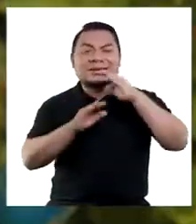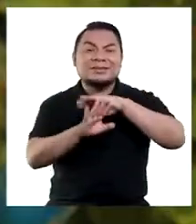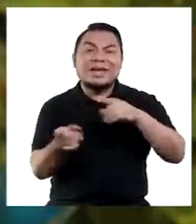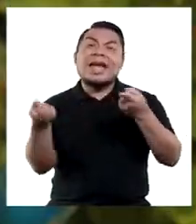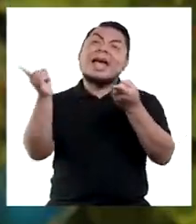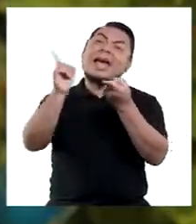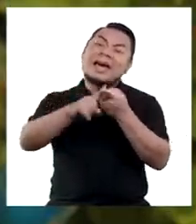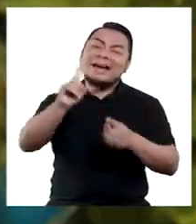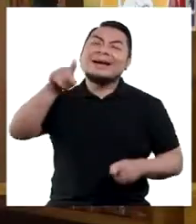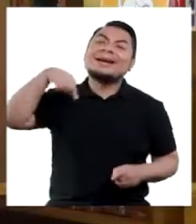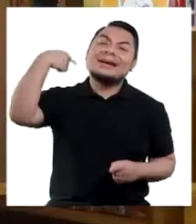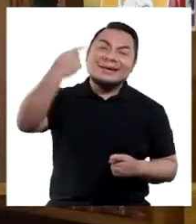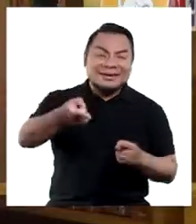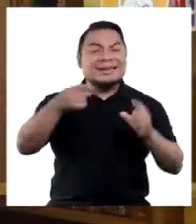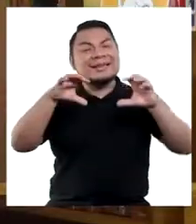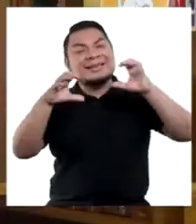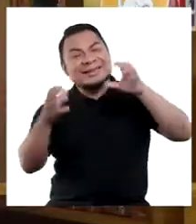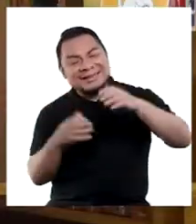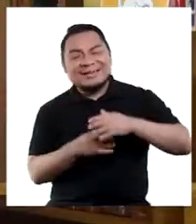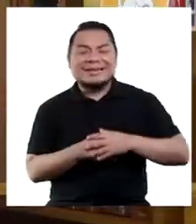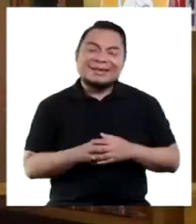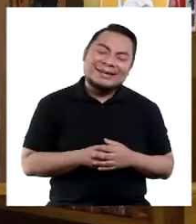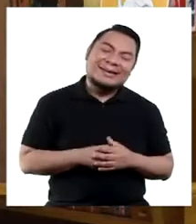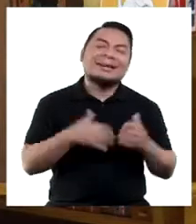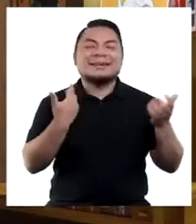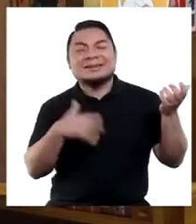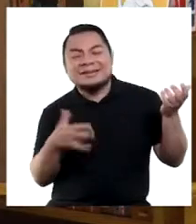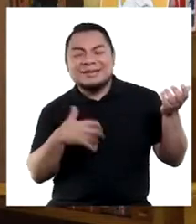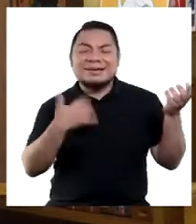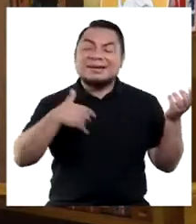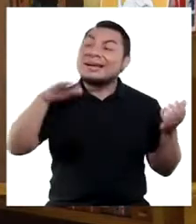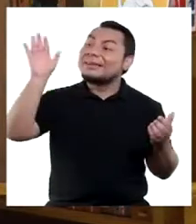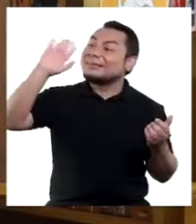mismo creación